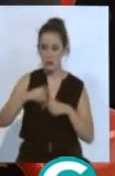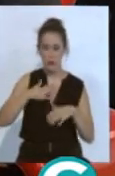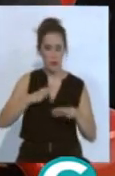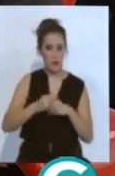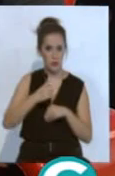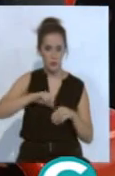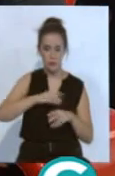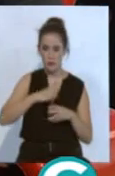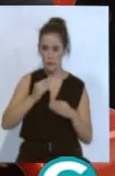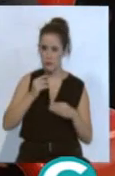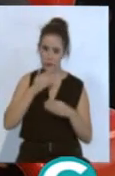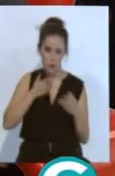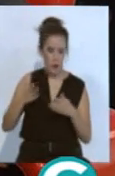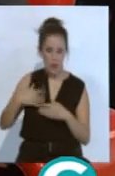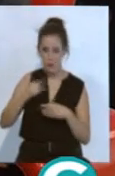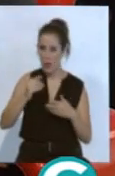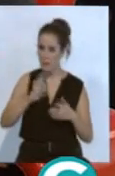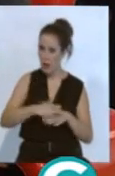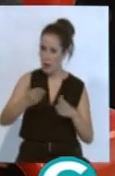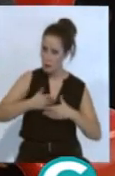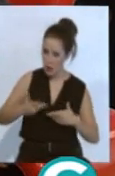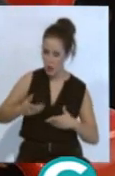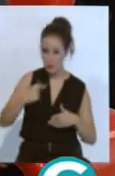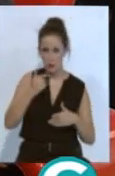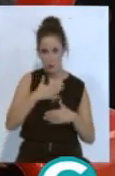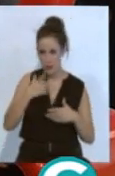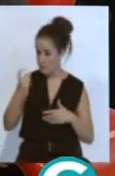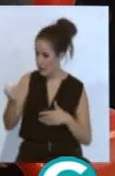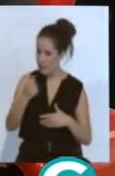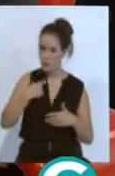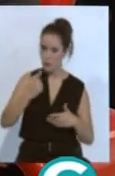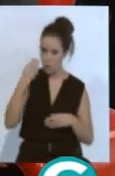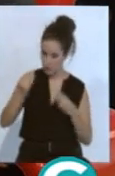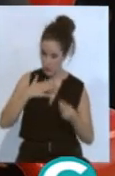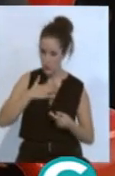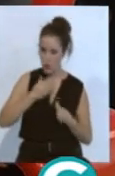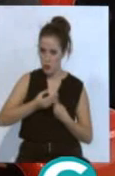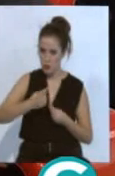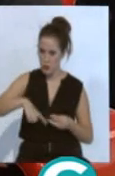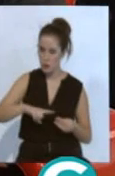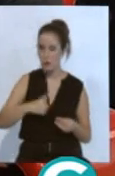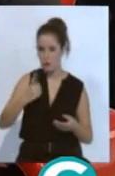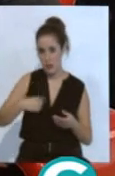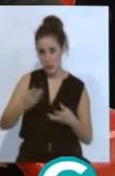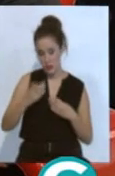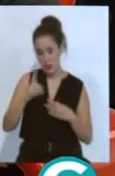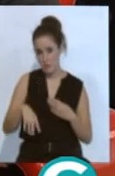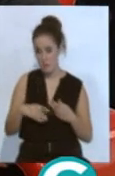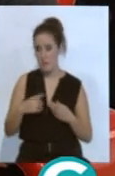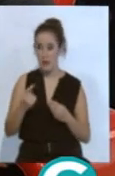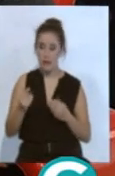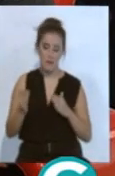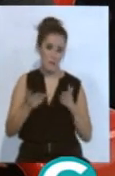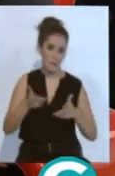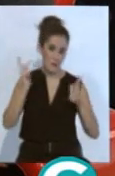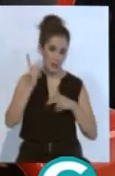súper volcado. De que todo el mundo se haya prestado aquí yo. Lo que te haga falta cuenta con nuestro grupo, cuenta con lo sé qué. Y eso entonces al final lo que nos va a